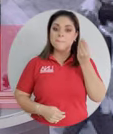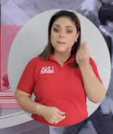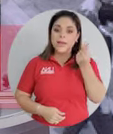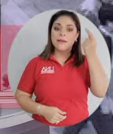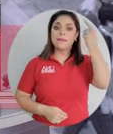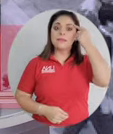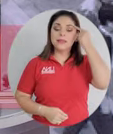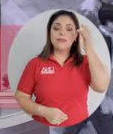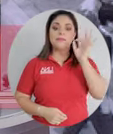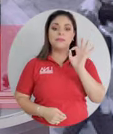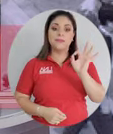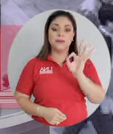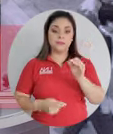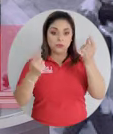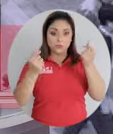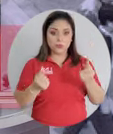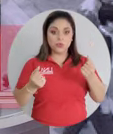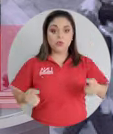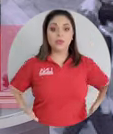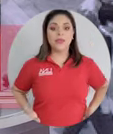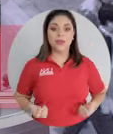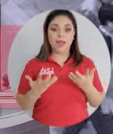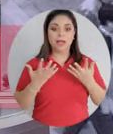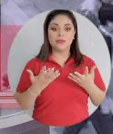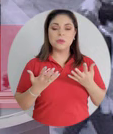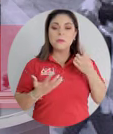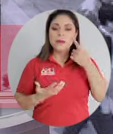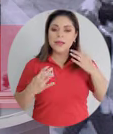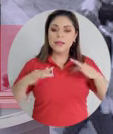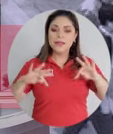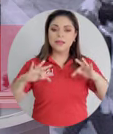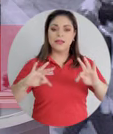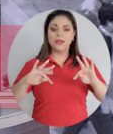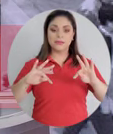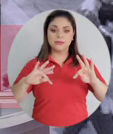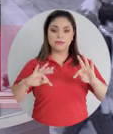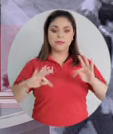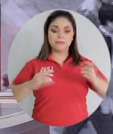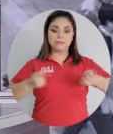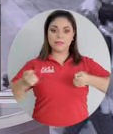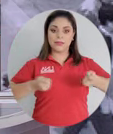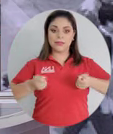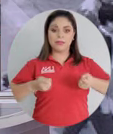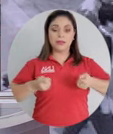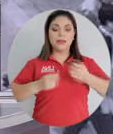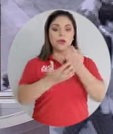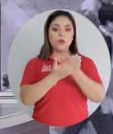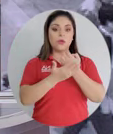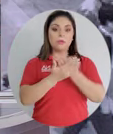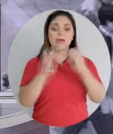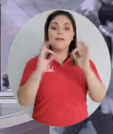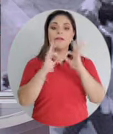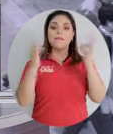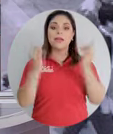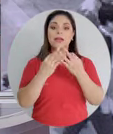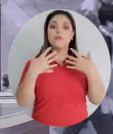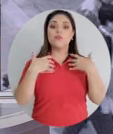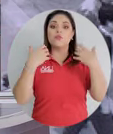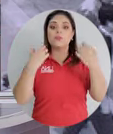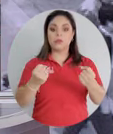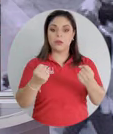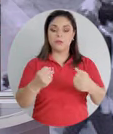y pensemos muy bien, planifiquemos muy bien nuestro presupuesto y nuestros gastos en aras de tratar de mantener la economía